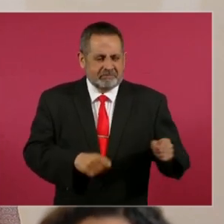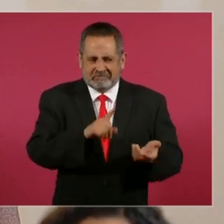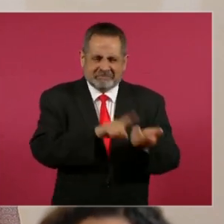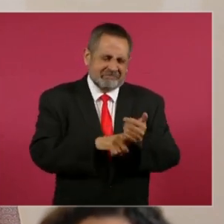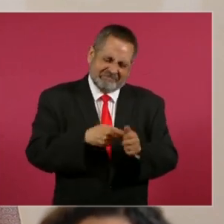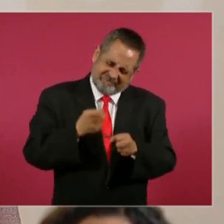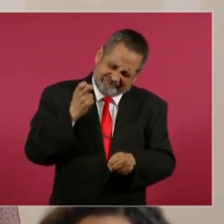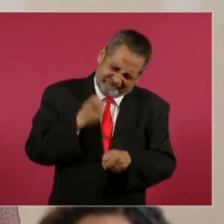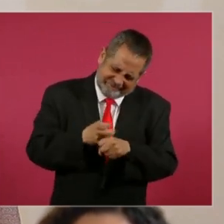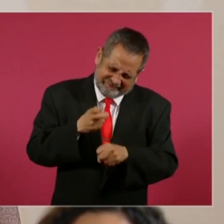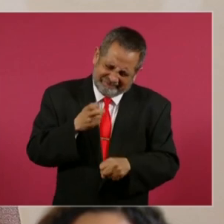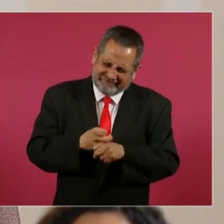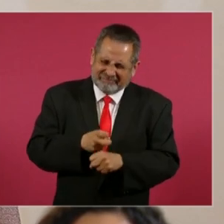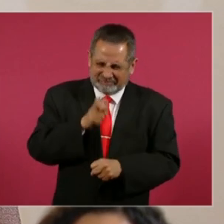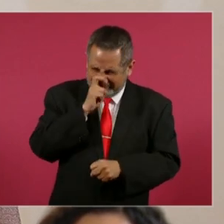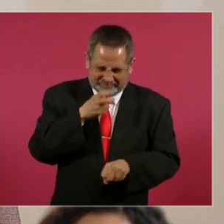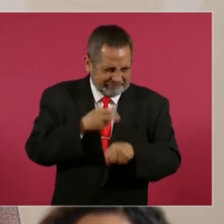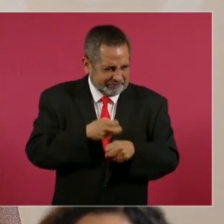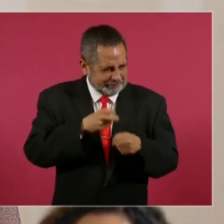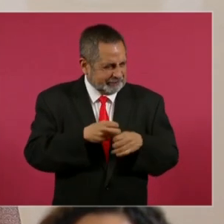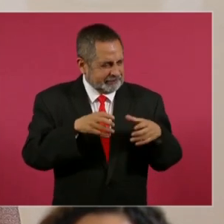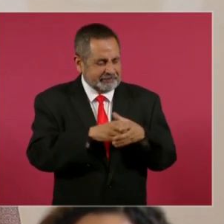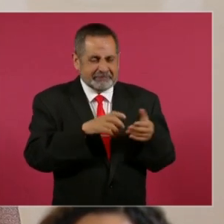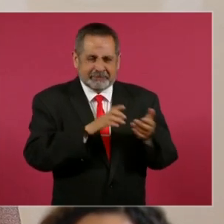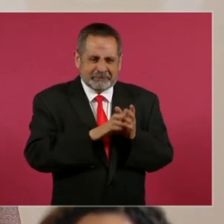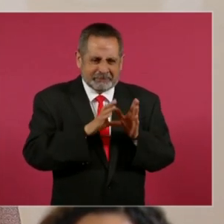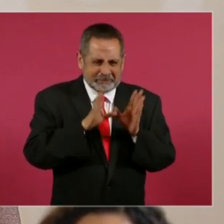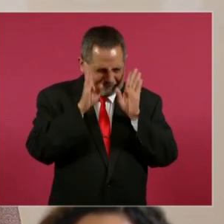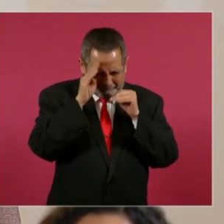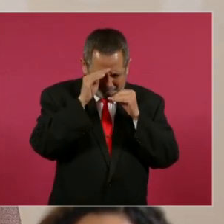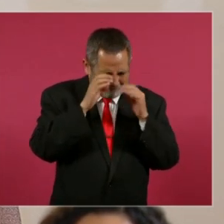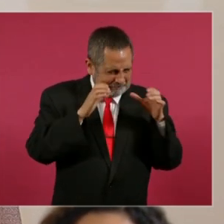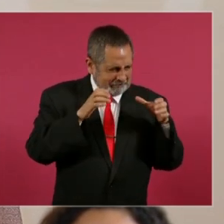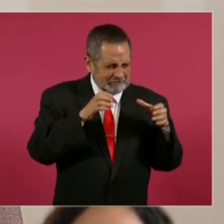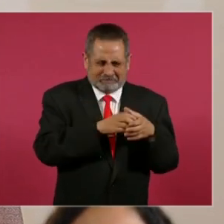Aferrados, ¿sí? Conservadores.